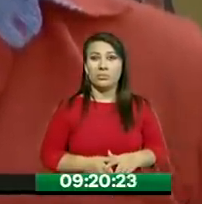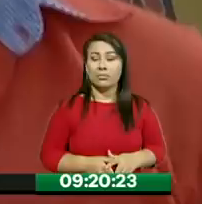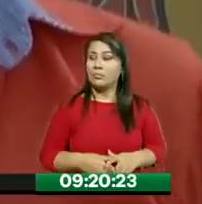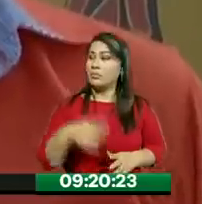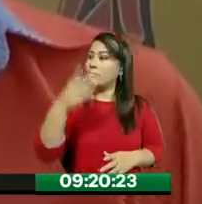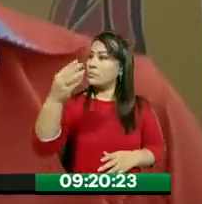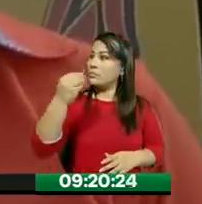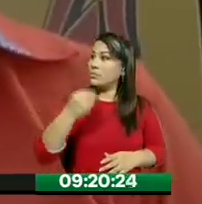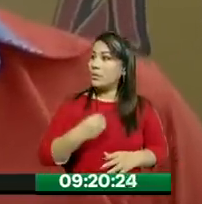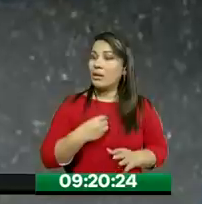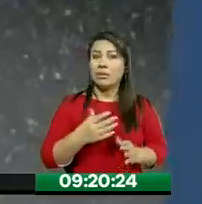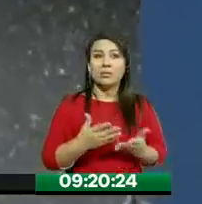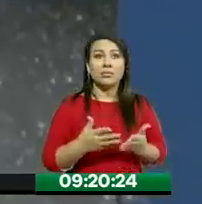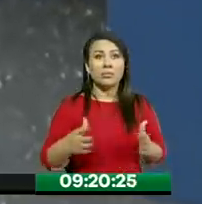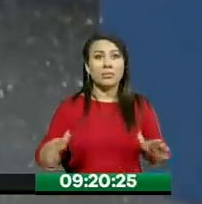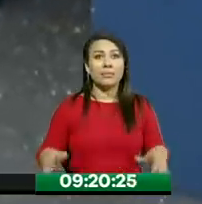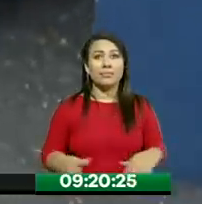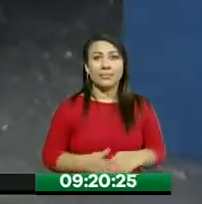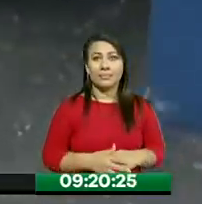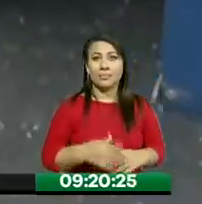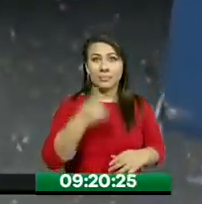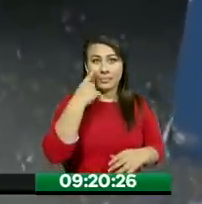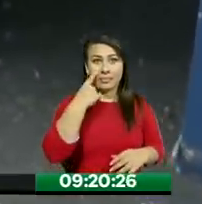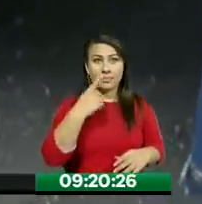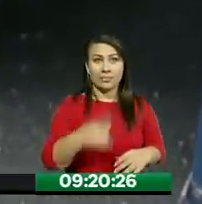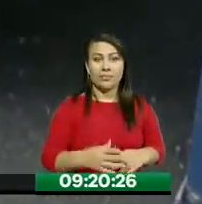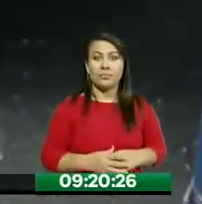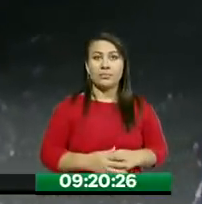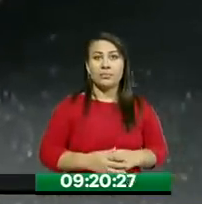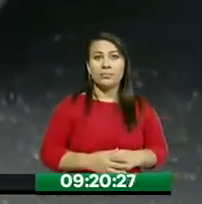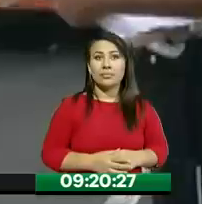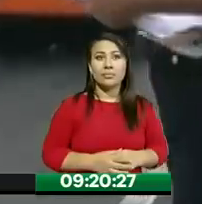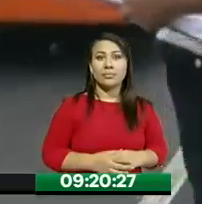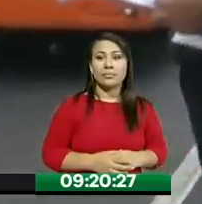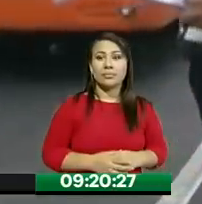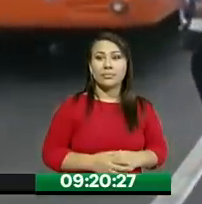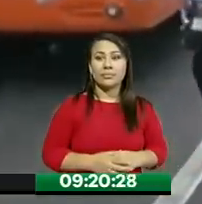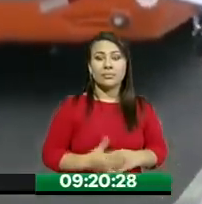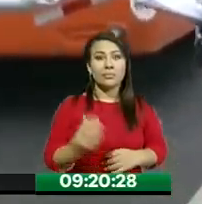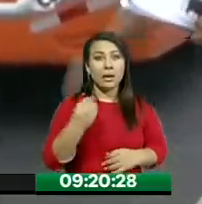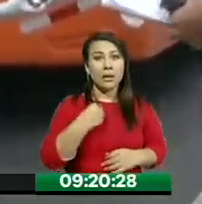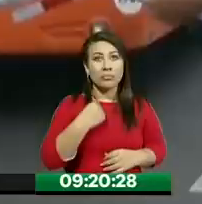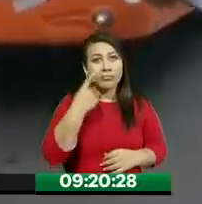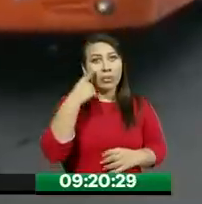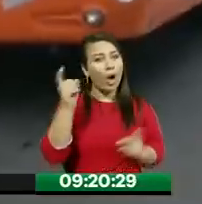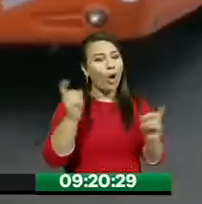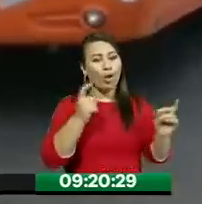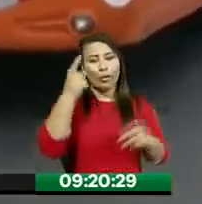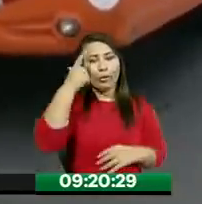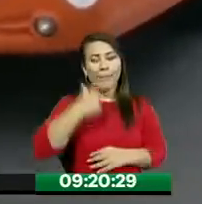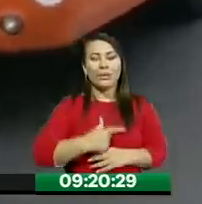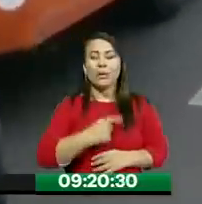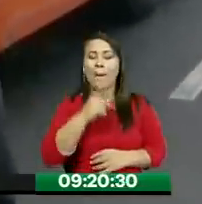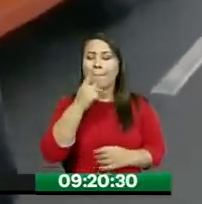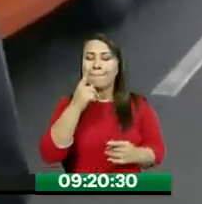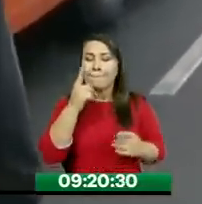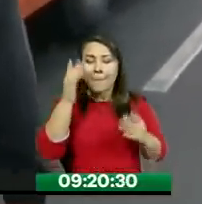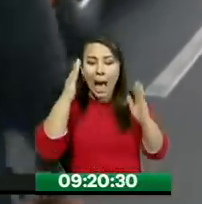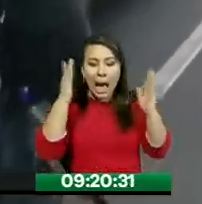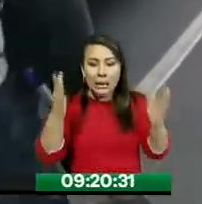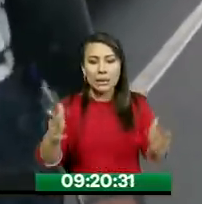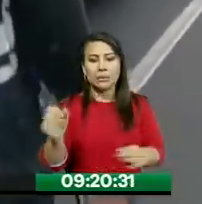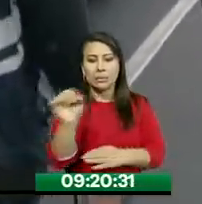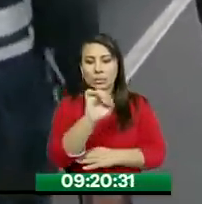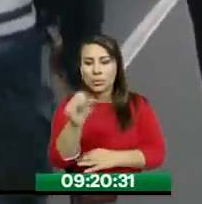Está a pocos kilómetros del límite internacional. Su apoyo es clave en el control de las embarcaciones que bajan desde Tumaco, muchas de